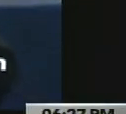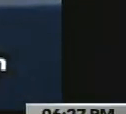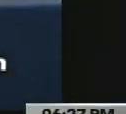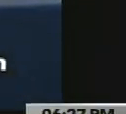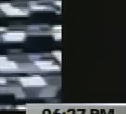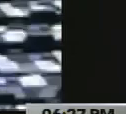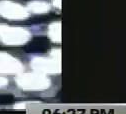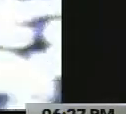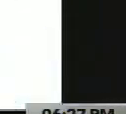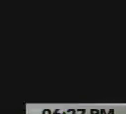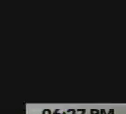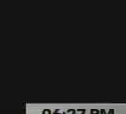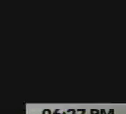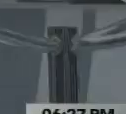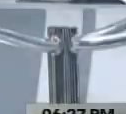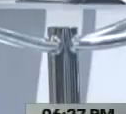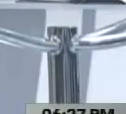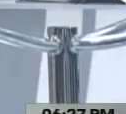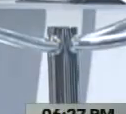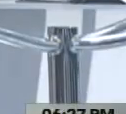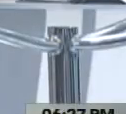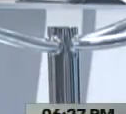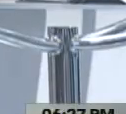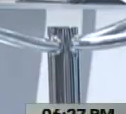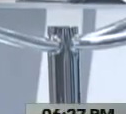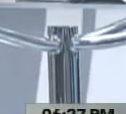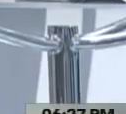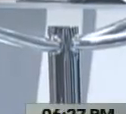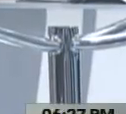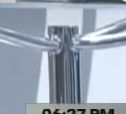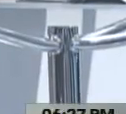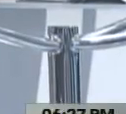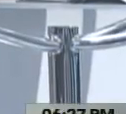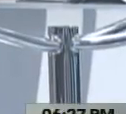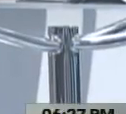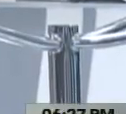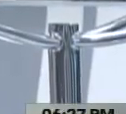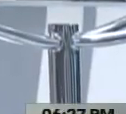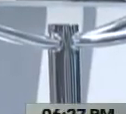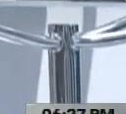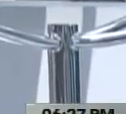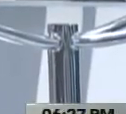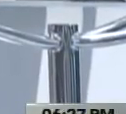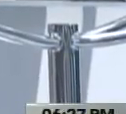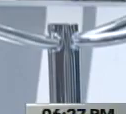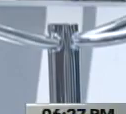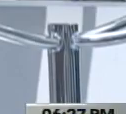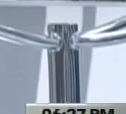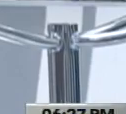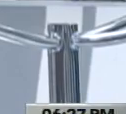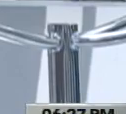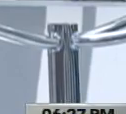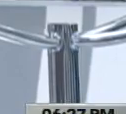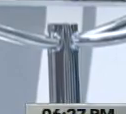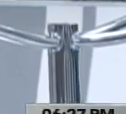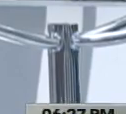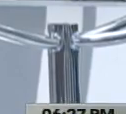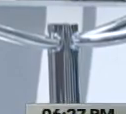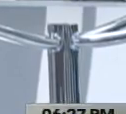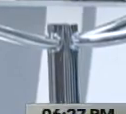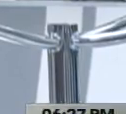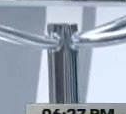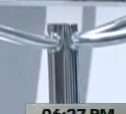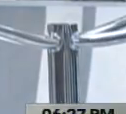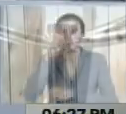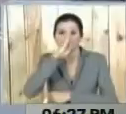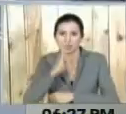défendent les pauvres. ¿Cuántas verdades allí? Estados Unidos está detrás del golpe en Guatemala, en Honduras, en Brasil, en Paraguay, y